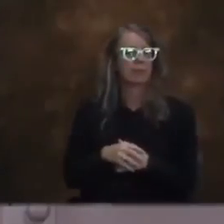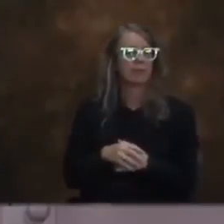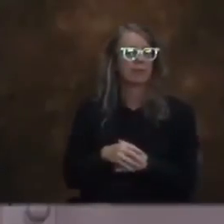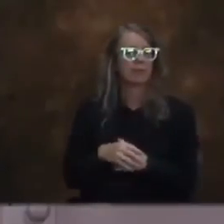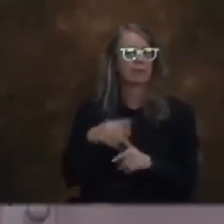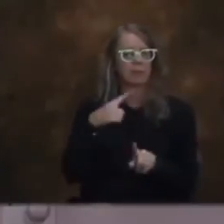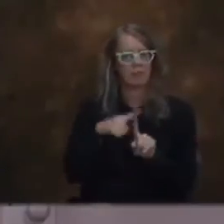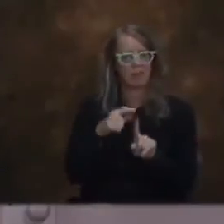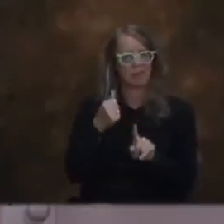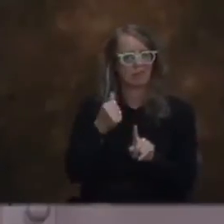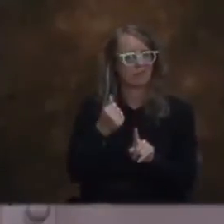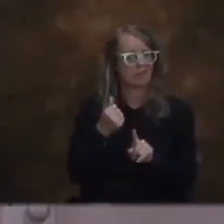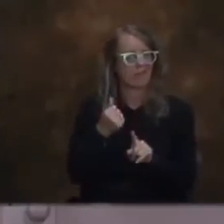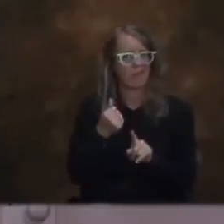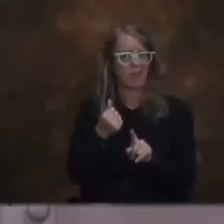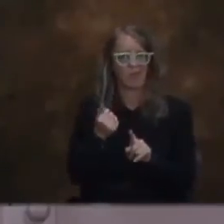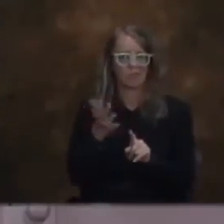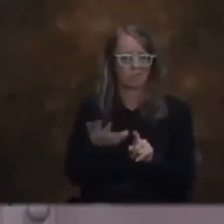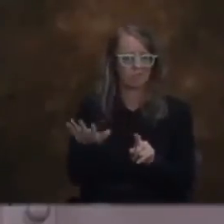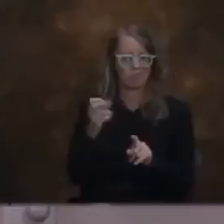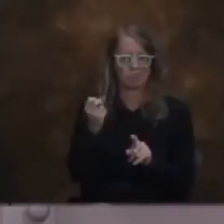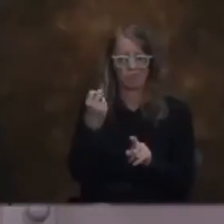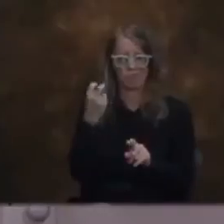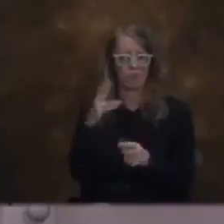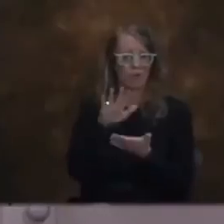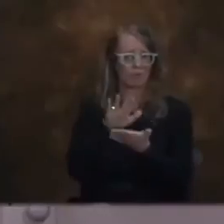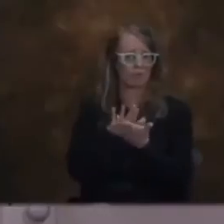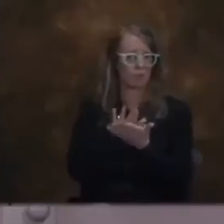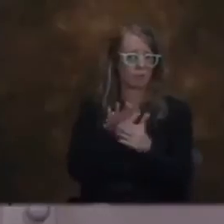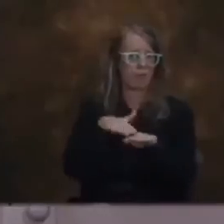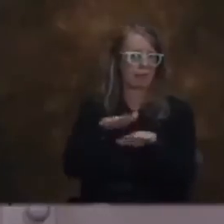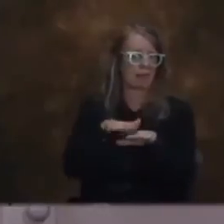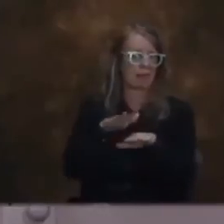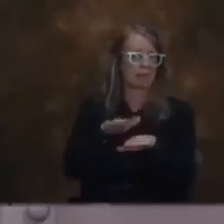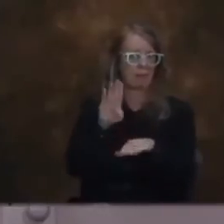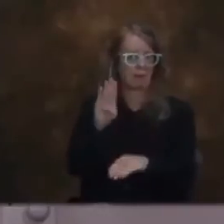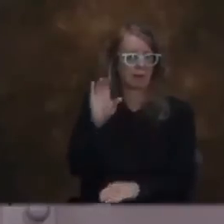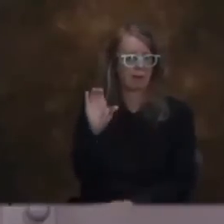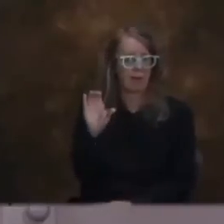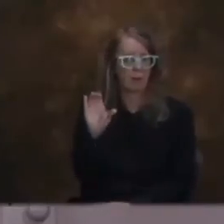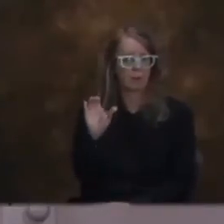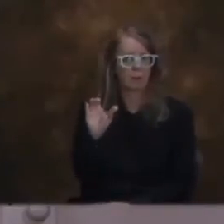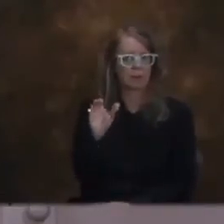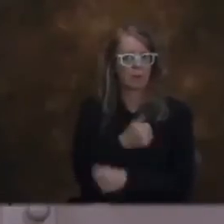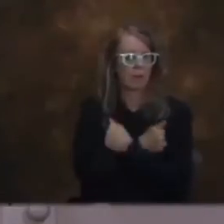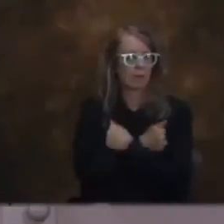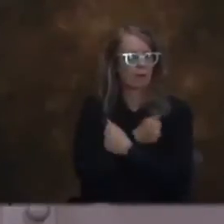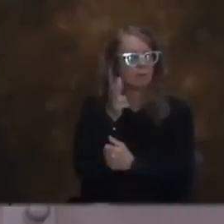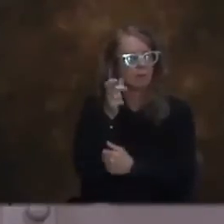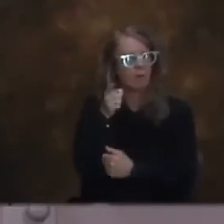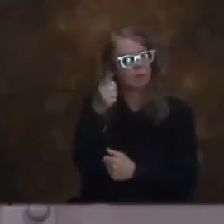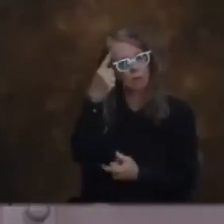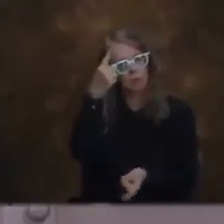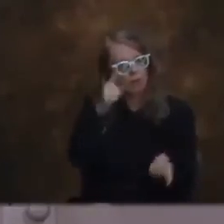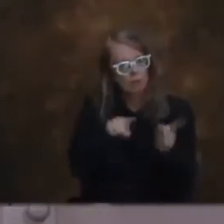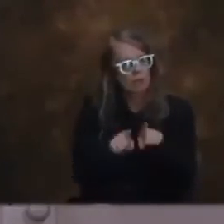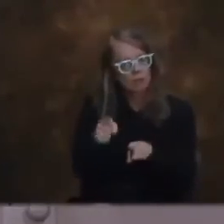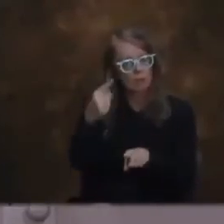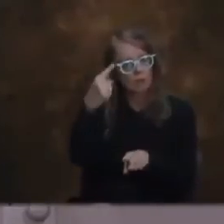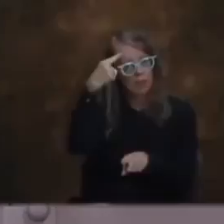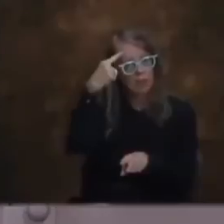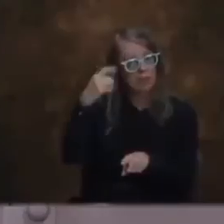docenas de escuelas dentro de la frontera de bácum county y quisiera saber si